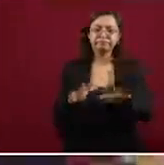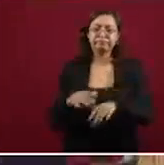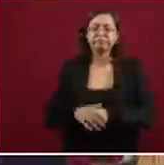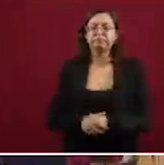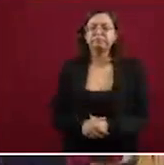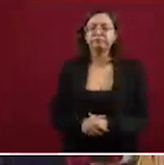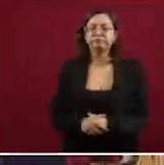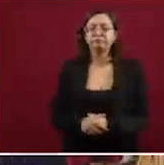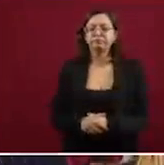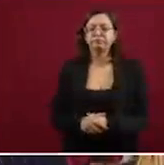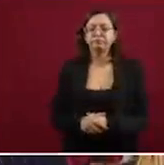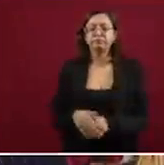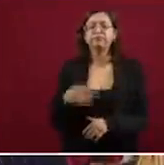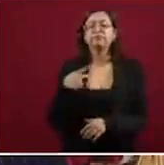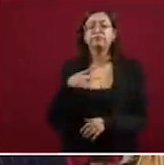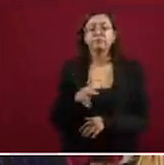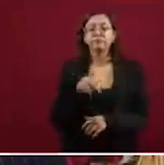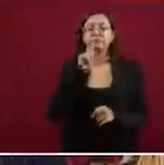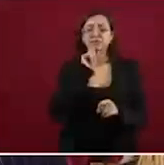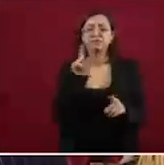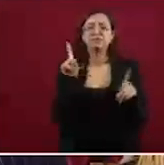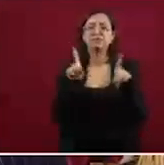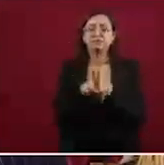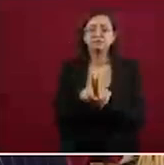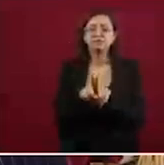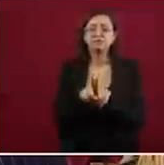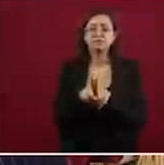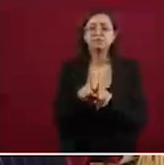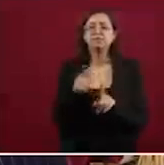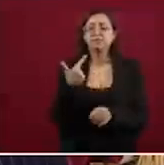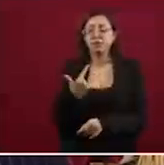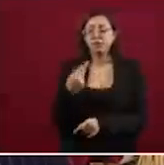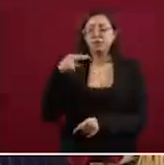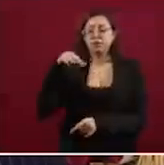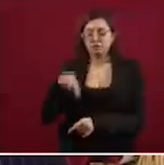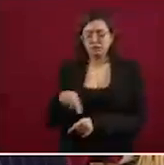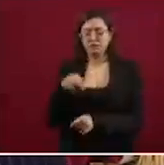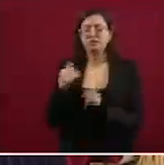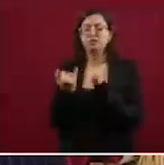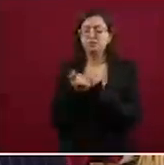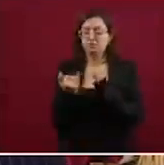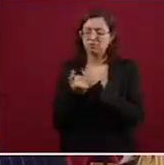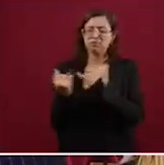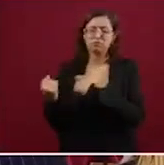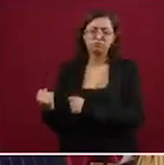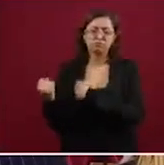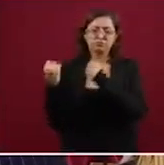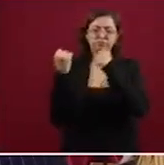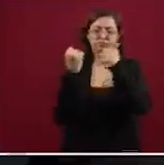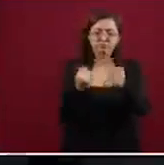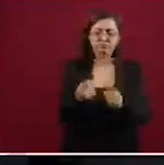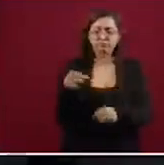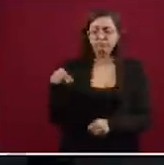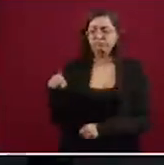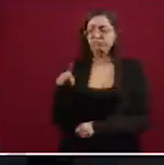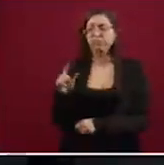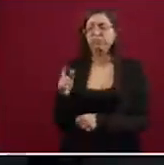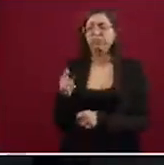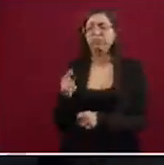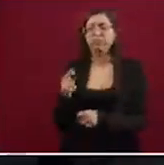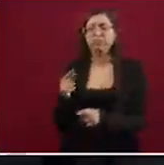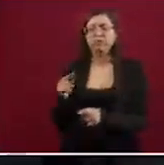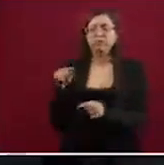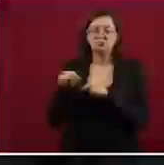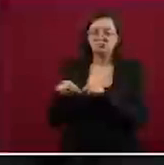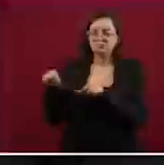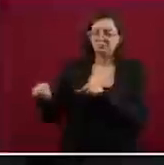zona, pero igualmente se trasladaron elementos de la Guardia Nacional de Zaragoza, de Janos